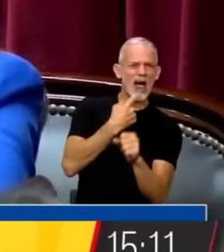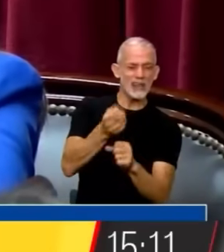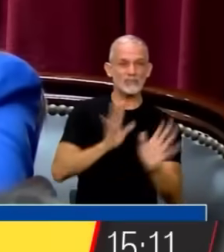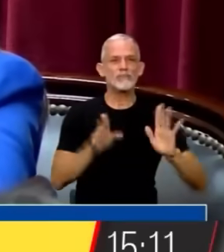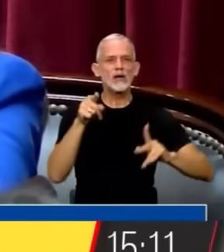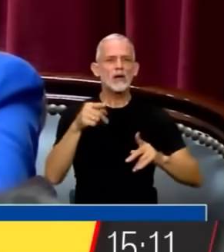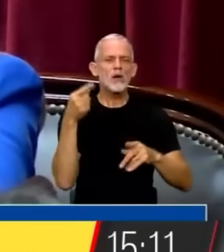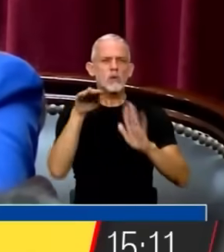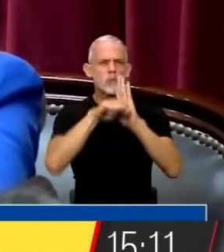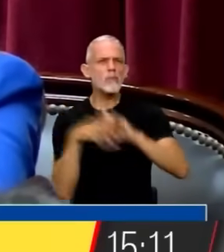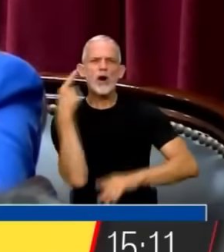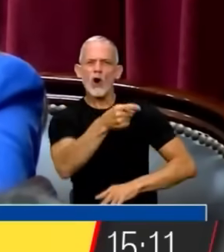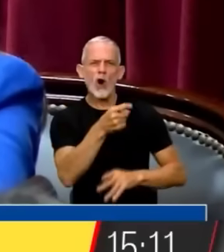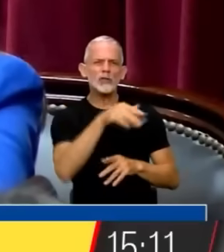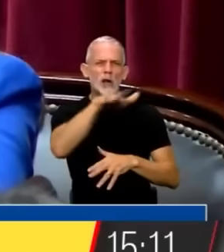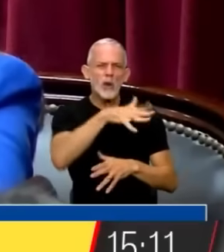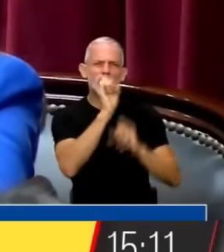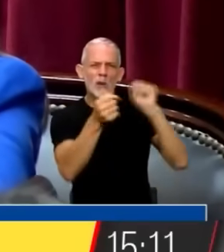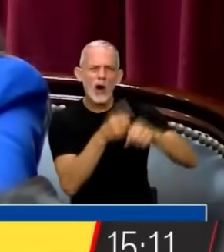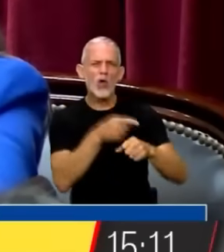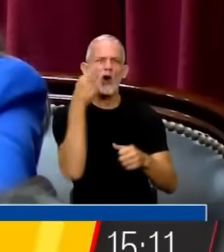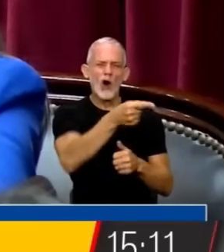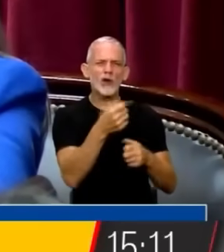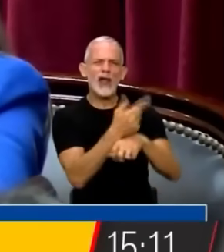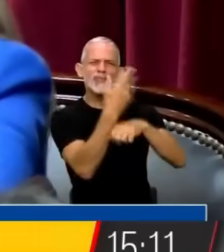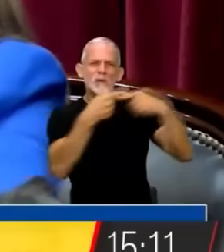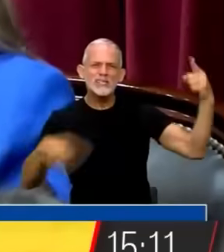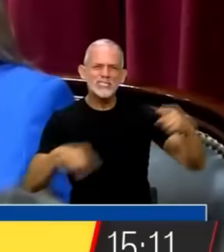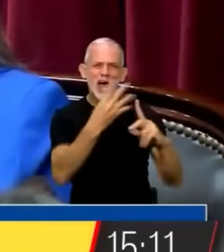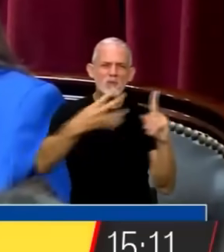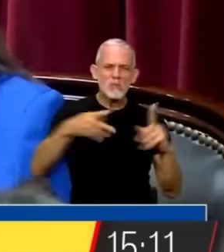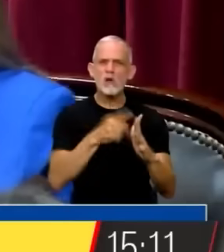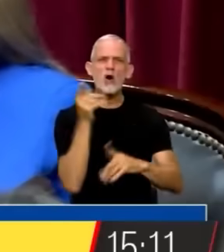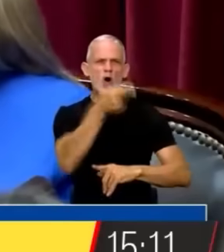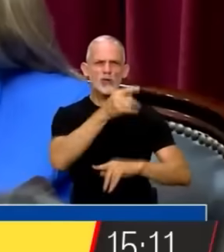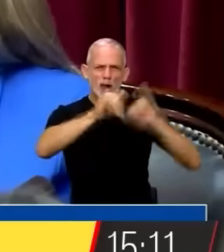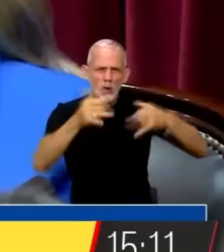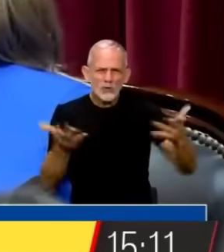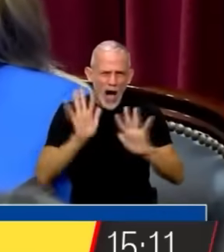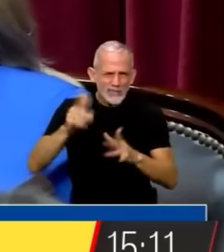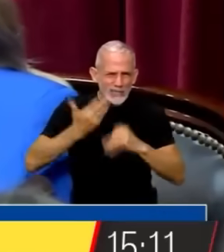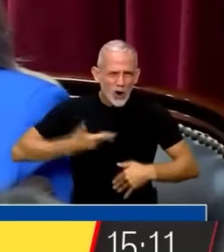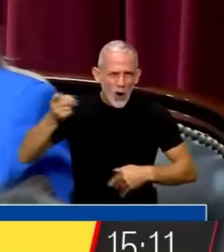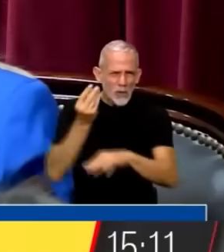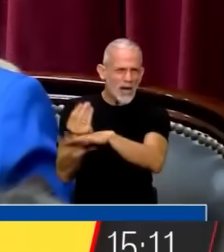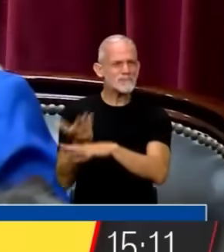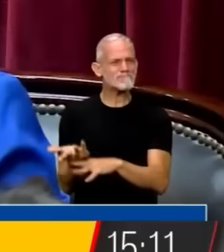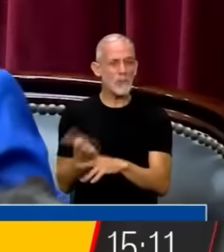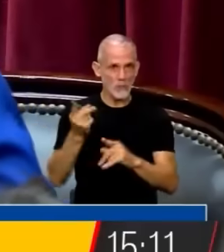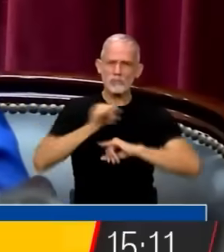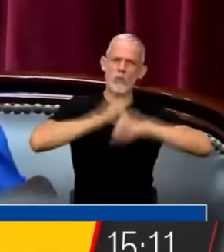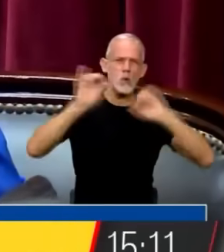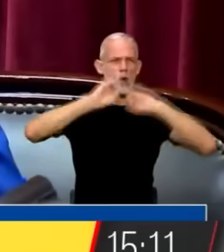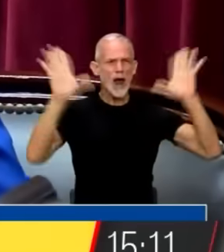Medidas contra el pueblo trabajador, contra las mujeres, contra la diversidad, contra la juventud. Y explícitamente